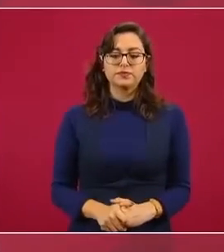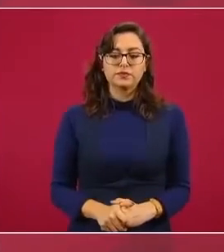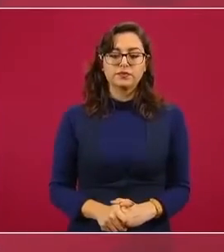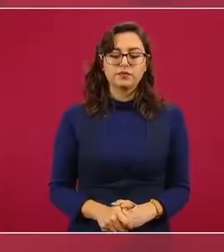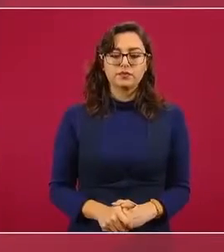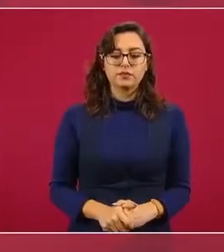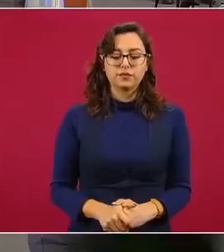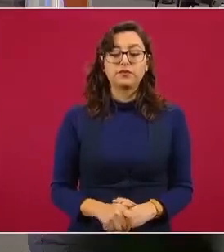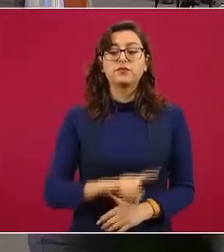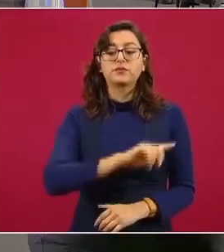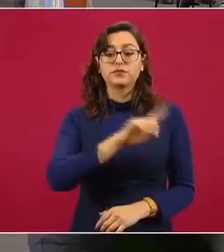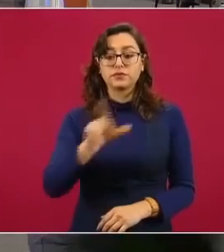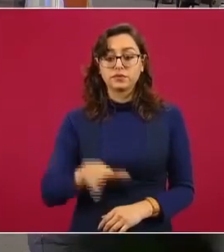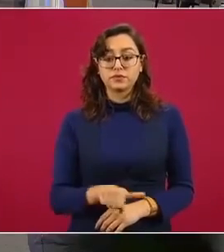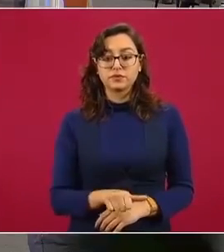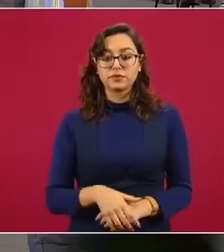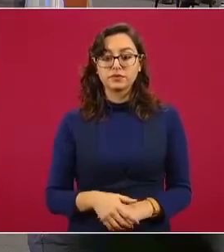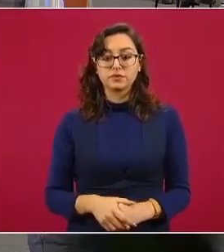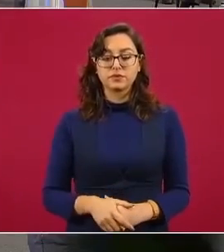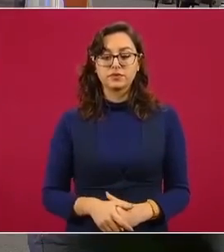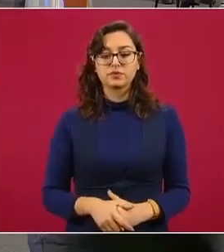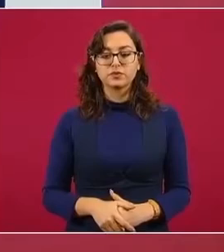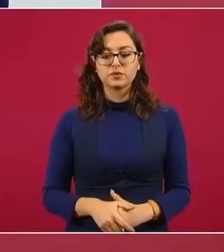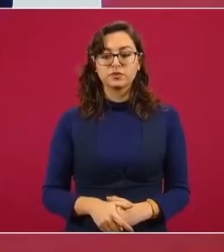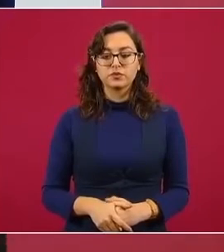¿Qué va a pasar después?